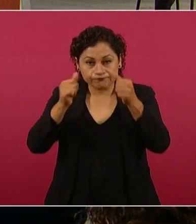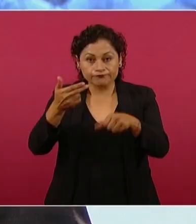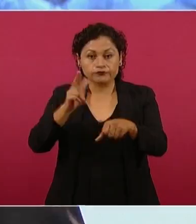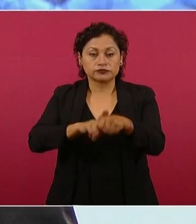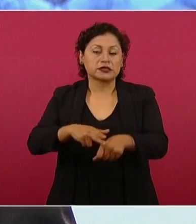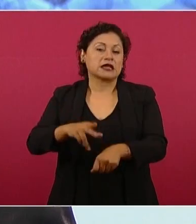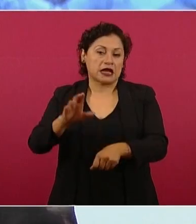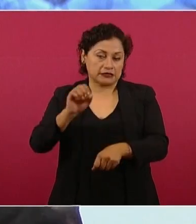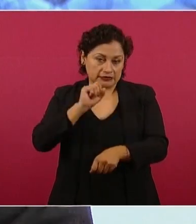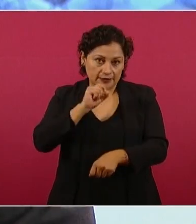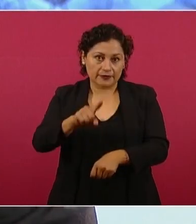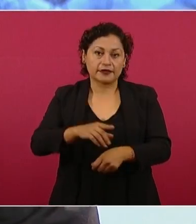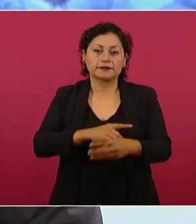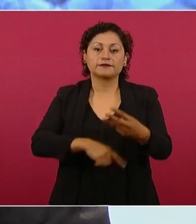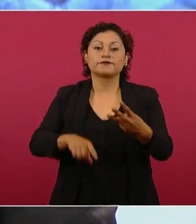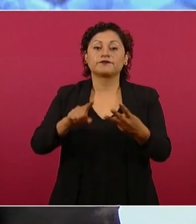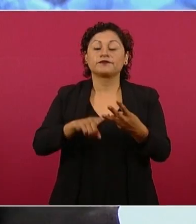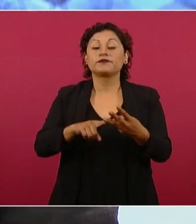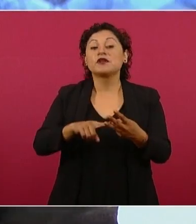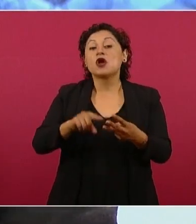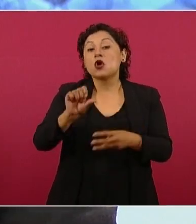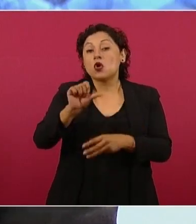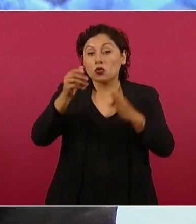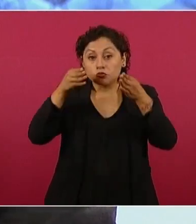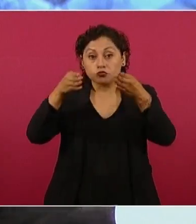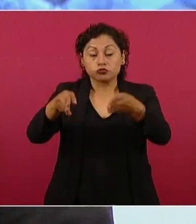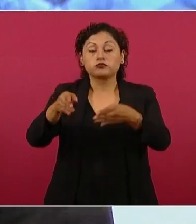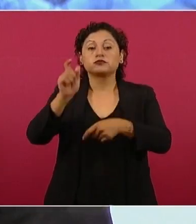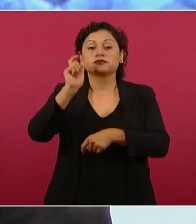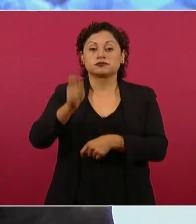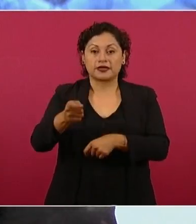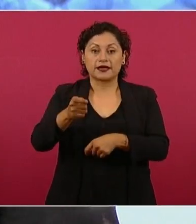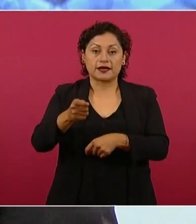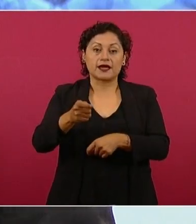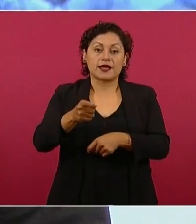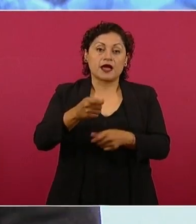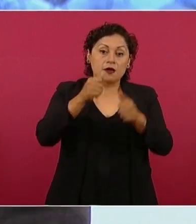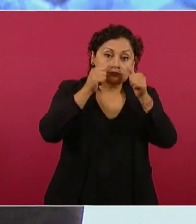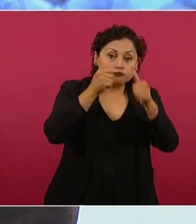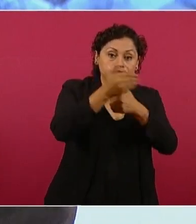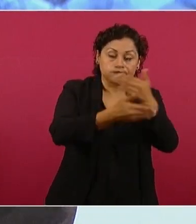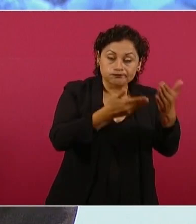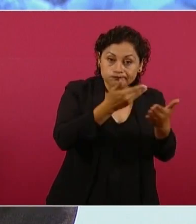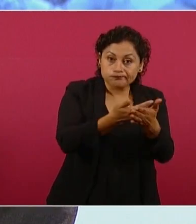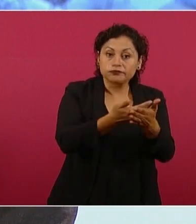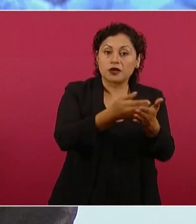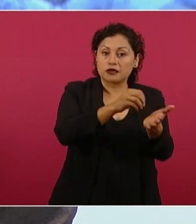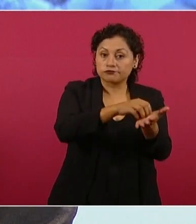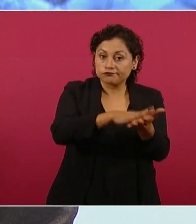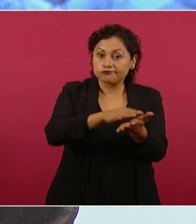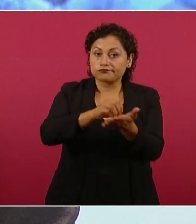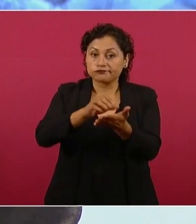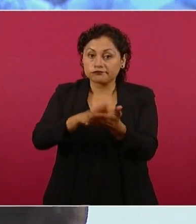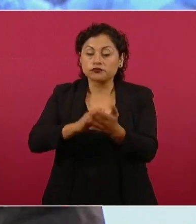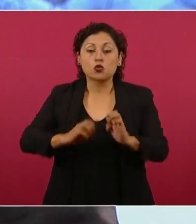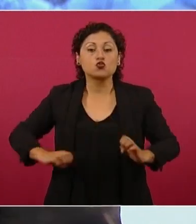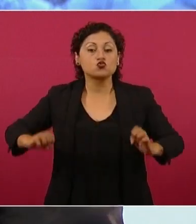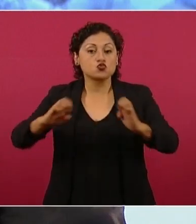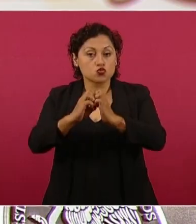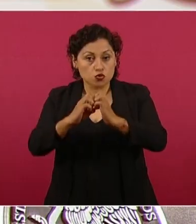lugar, se llevó a cabo una reorganización de la consulta externa y de la hospitalización, así como de las áreas de urgencia y de